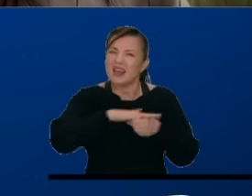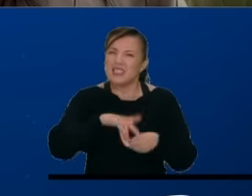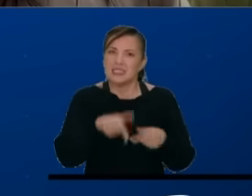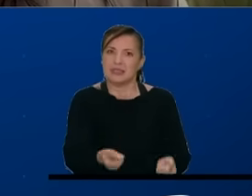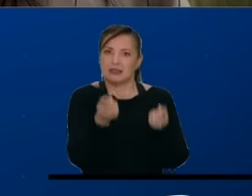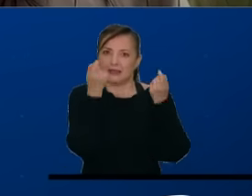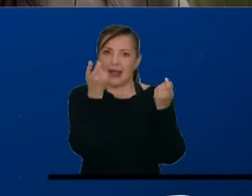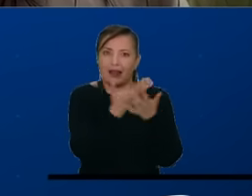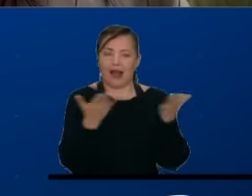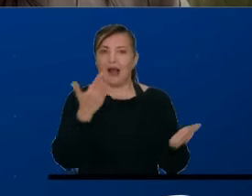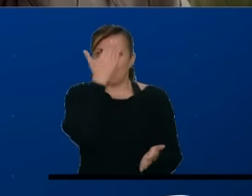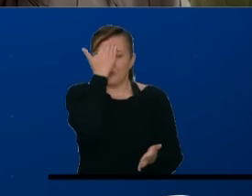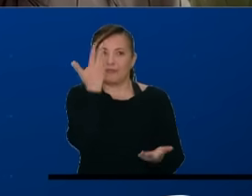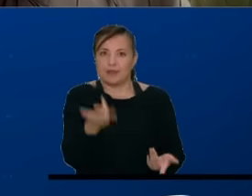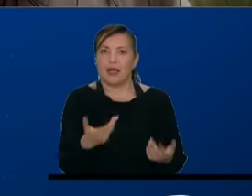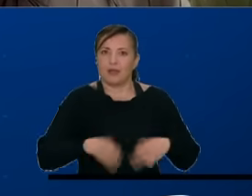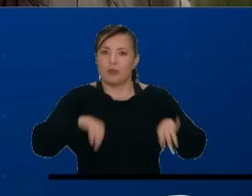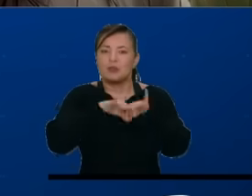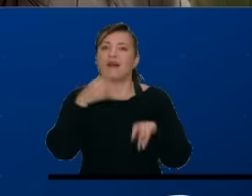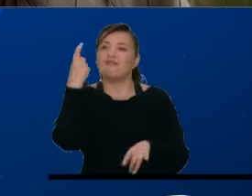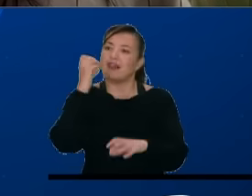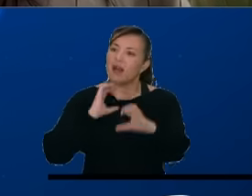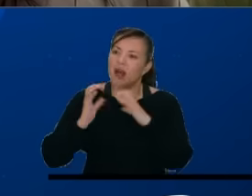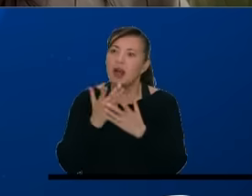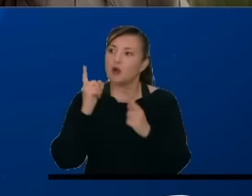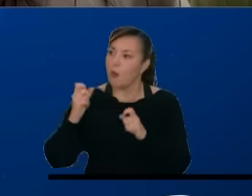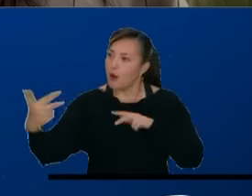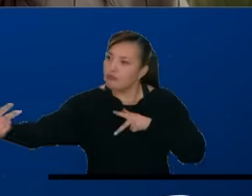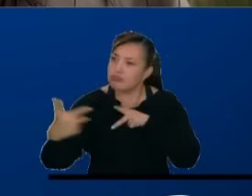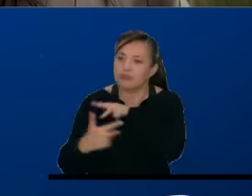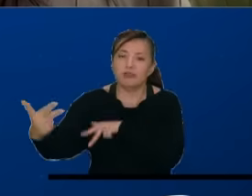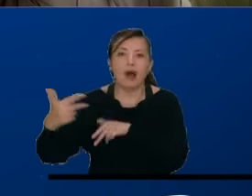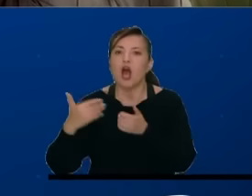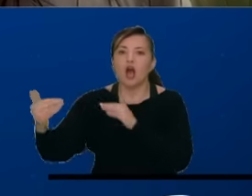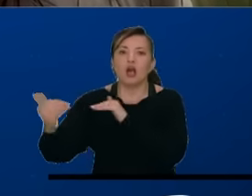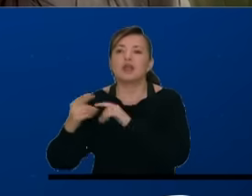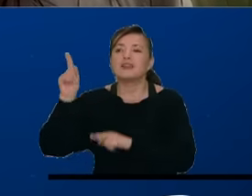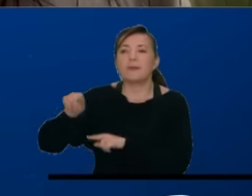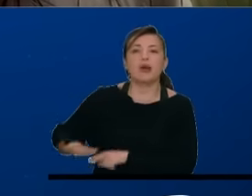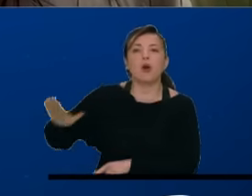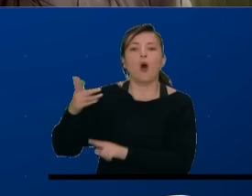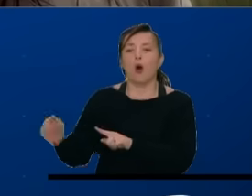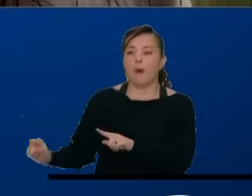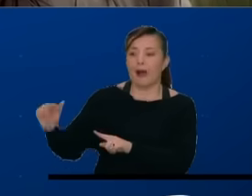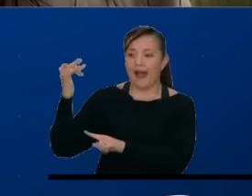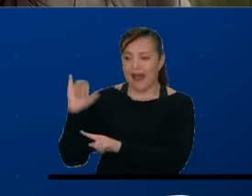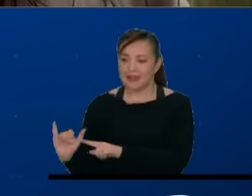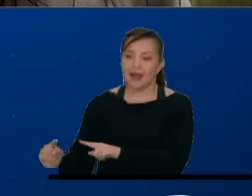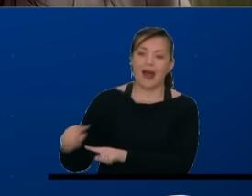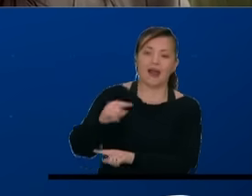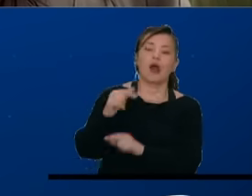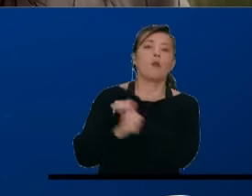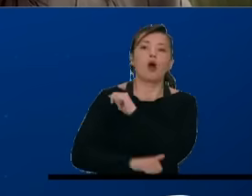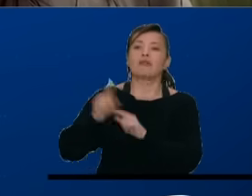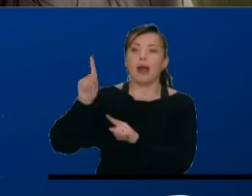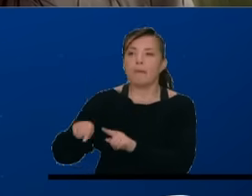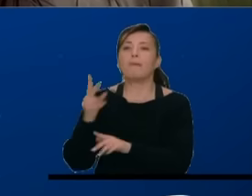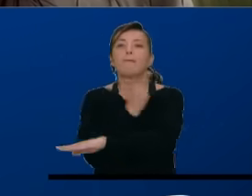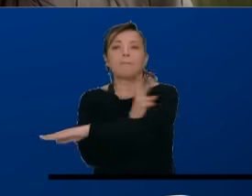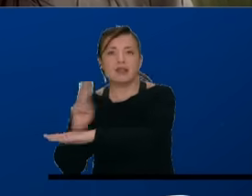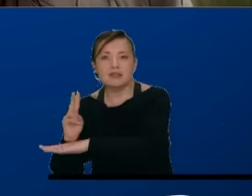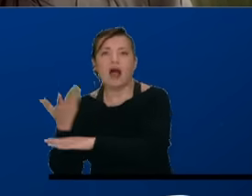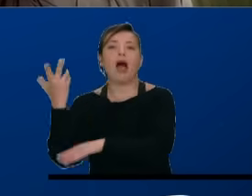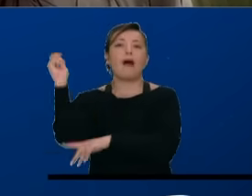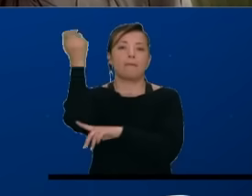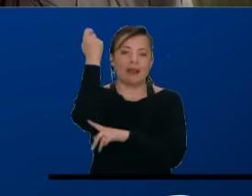esta emergencia, la falta de comunicación no solamente de Boyacá con Casanare, sino lo decía usted también, Vichada y Meta, otros departamentos afectados.